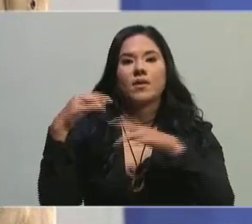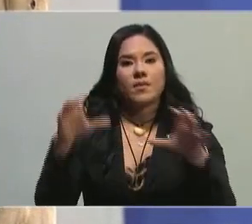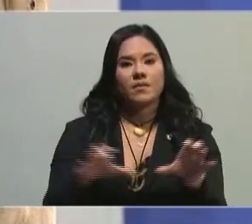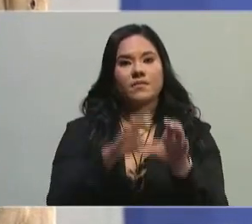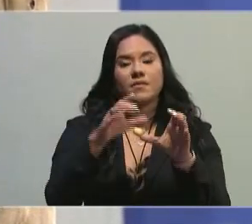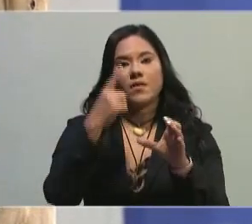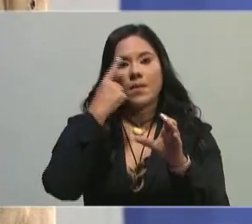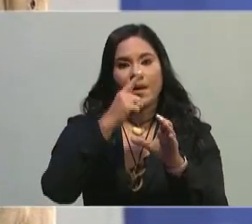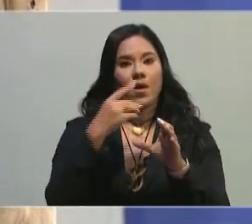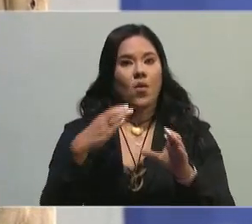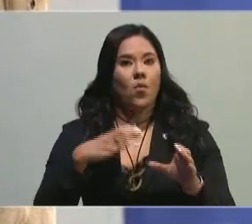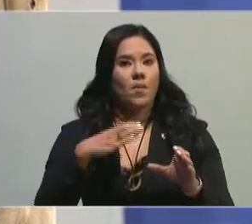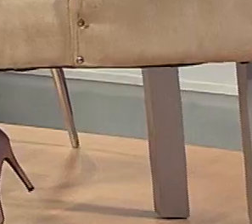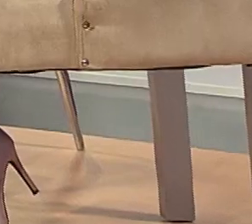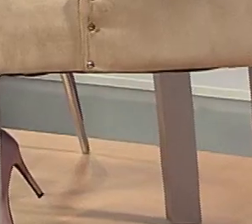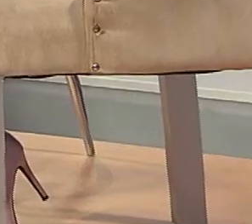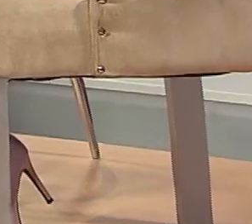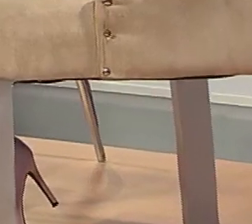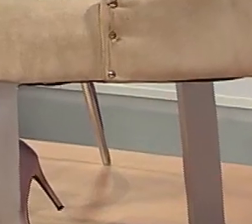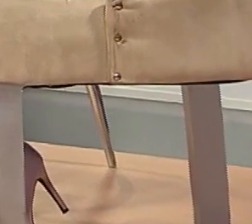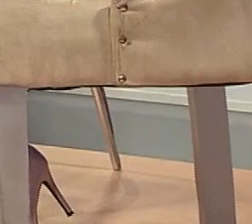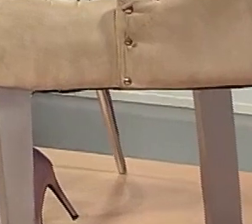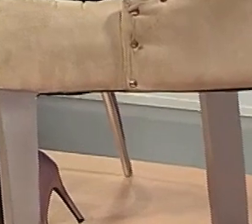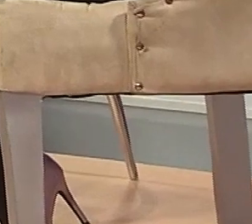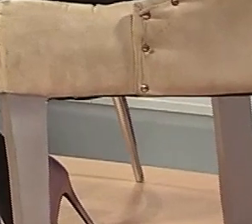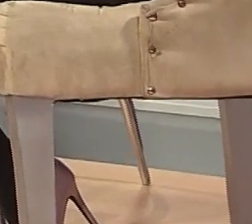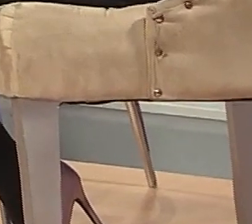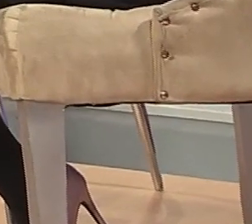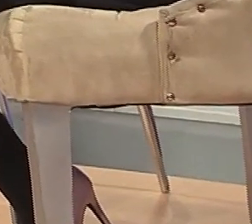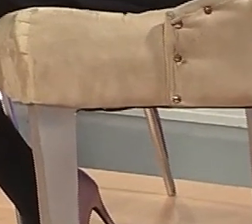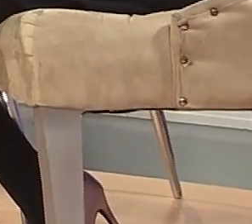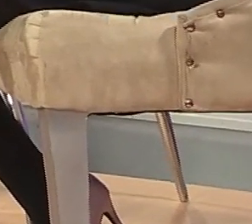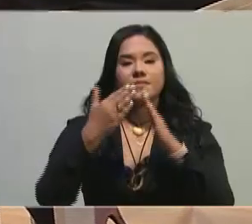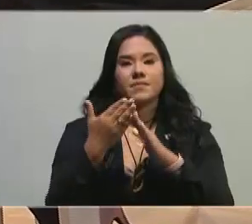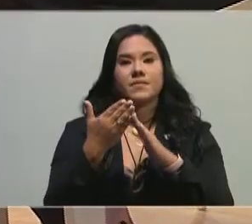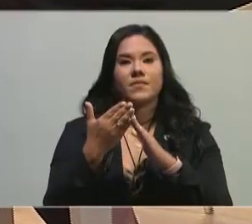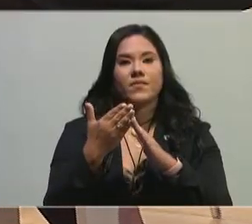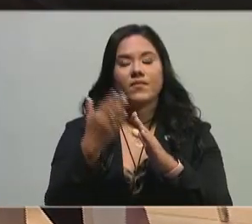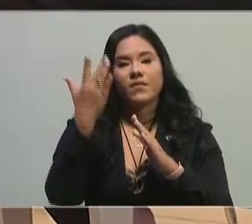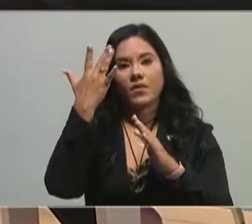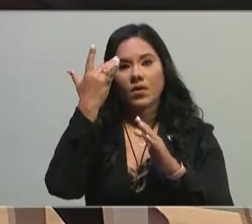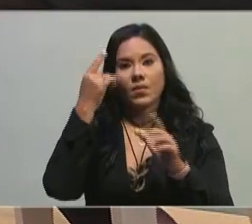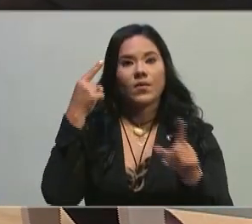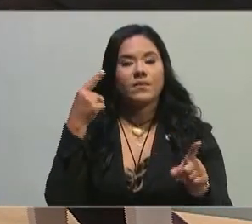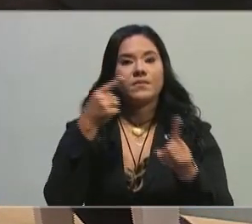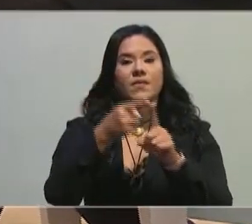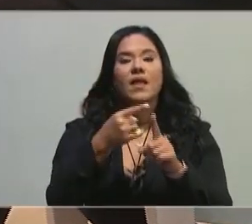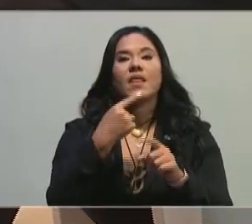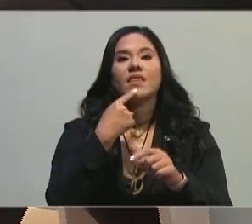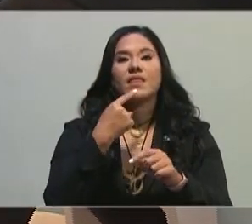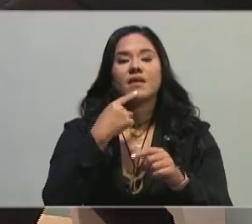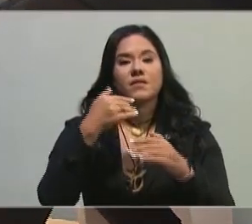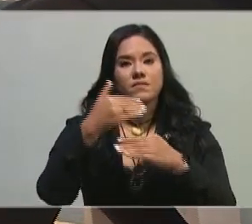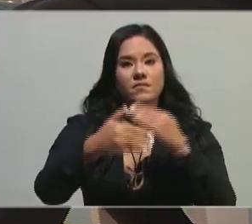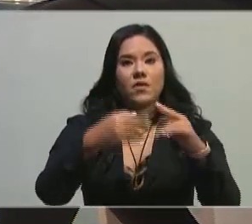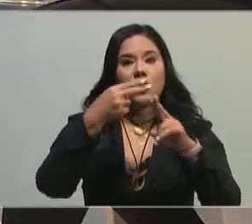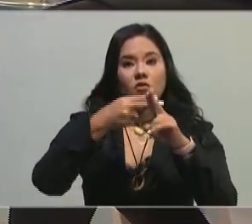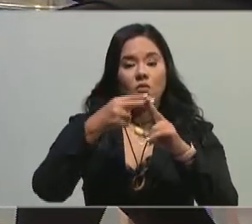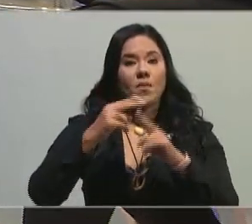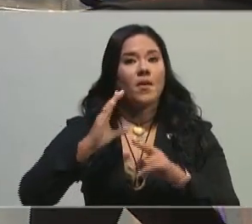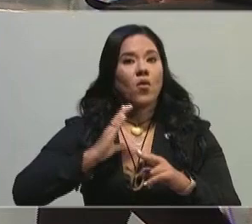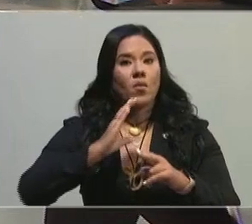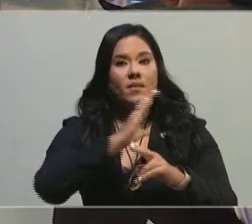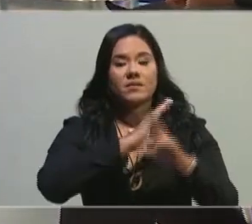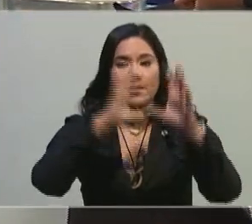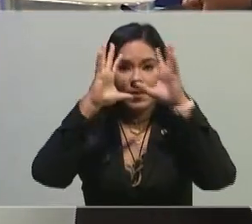esa comisión y nosotros sí estamos cerca de los ciudadanos Claro porque tal y como dice el nombre de la comisión